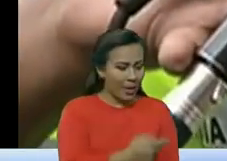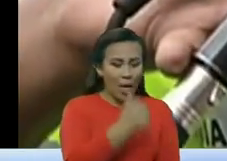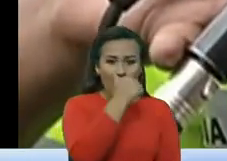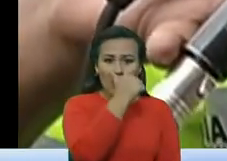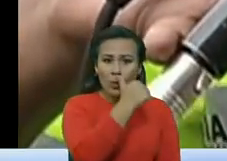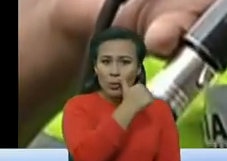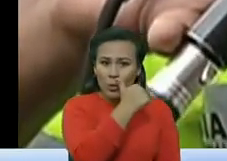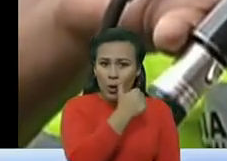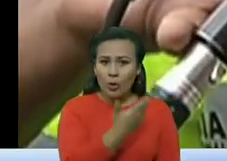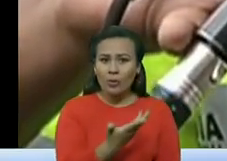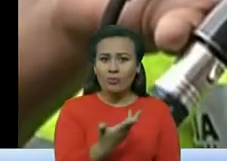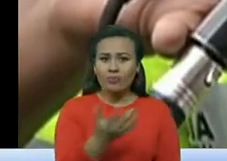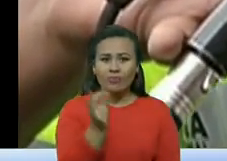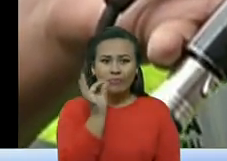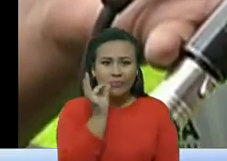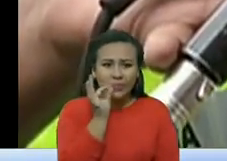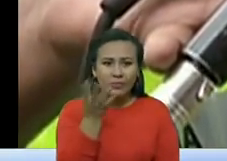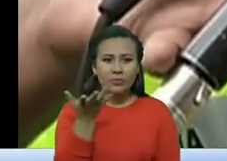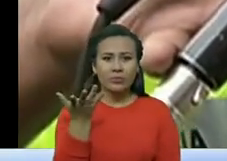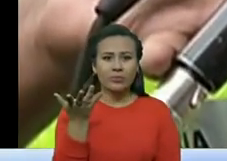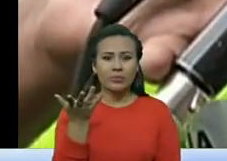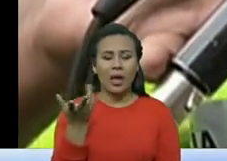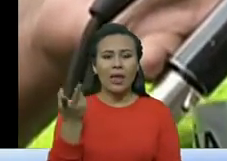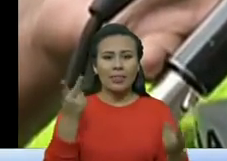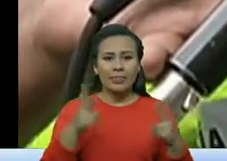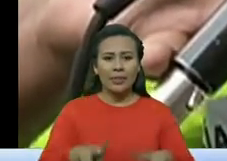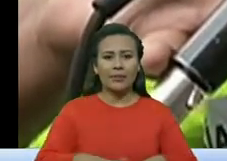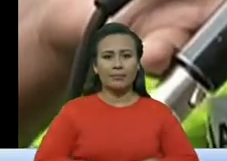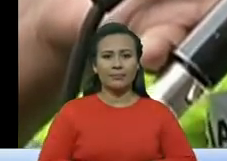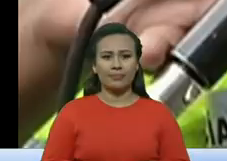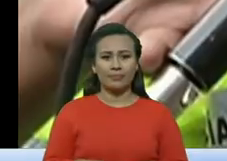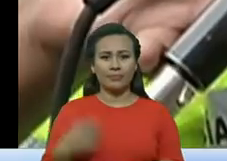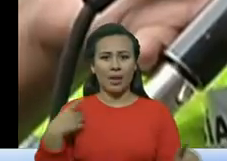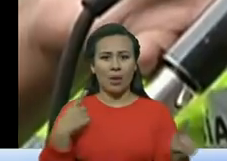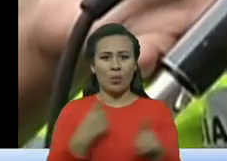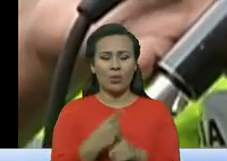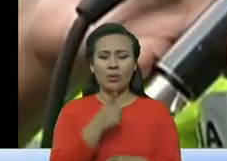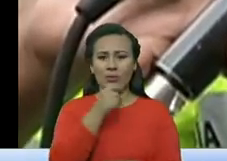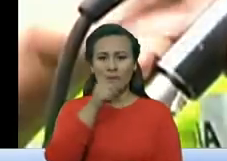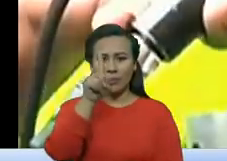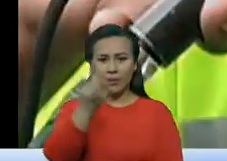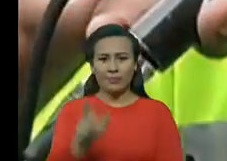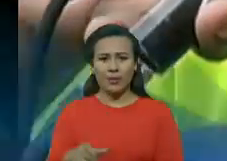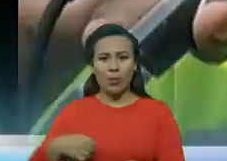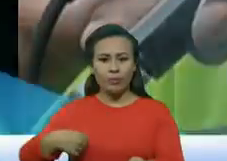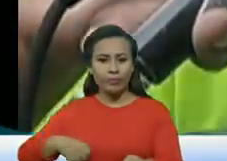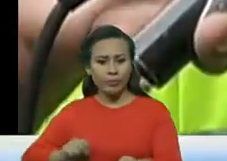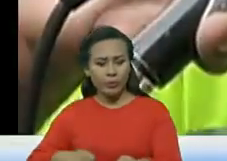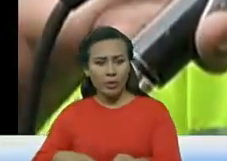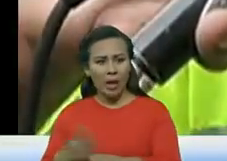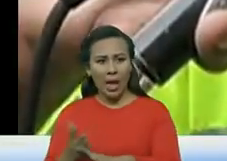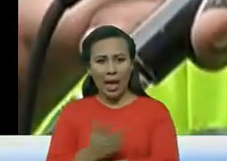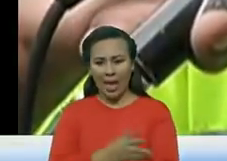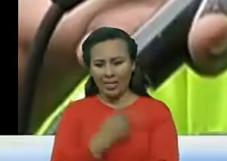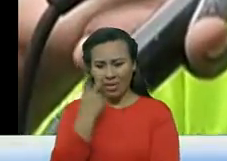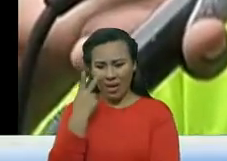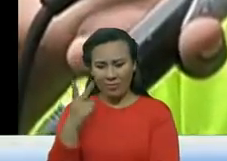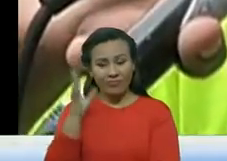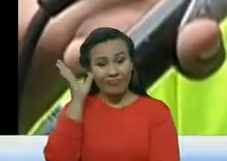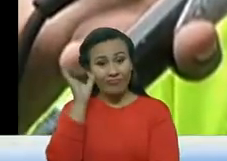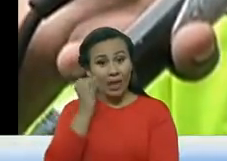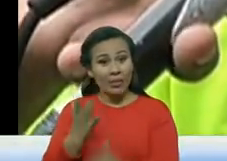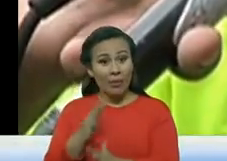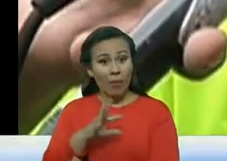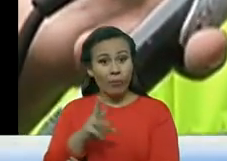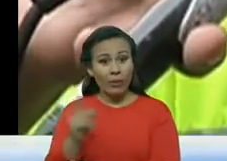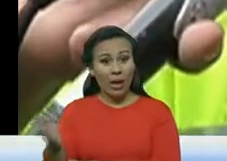heroína, cocaína y marihuana. Así también se procedió a prender una motocicleta. Esto en base a una investigación que se lleva realizando